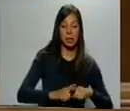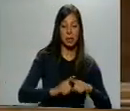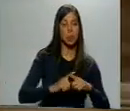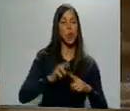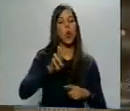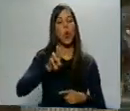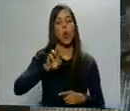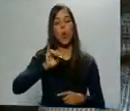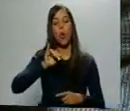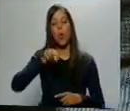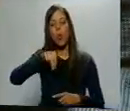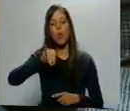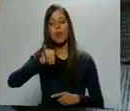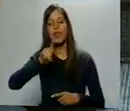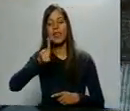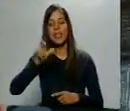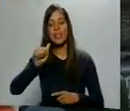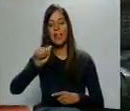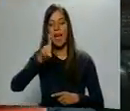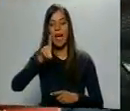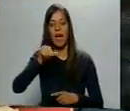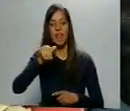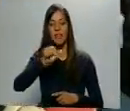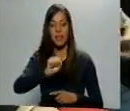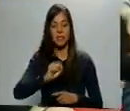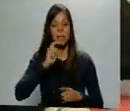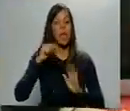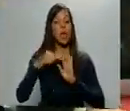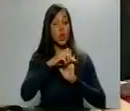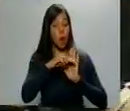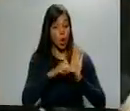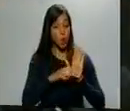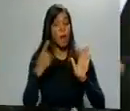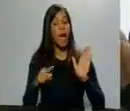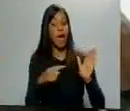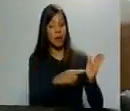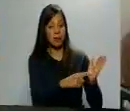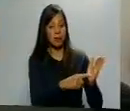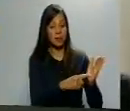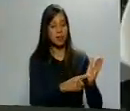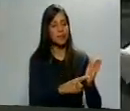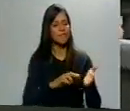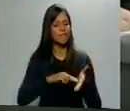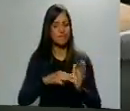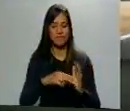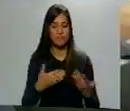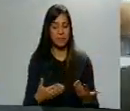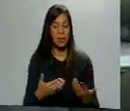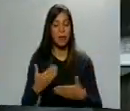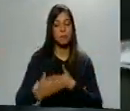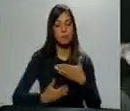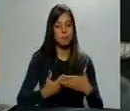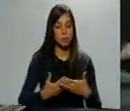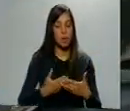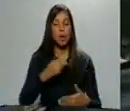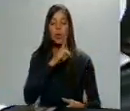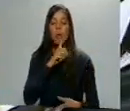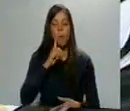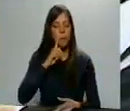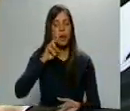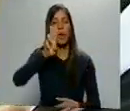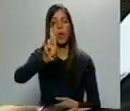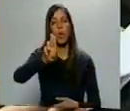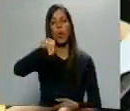unidades tributarias, en los respectivos instrumentos normativos que las prevén, lo cual se denomina unidad